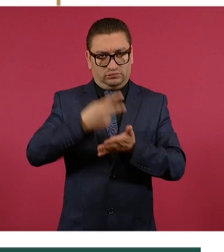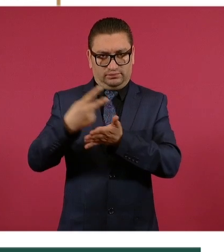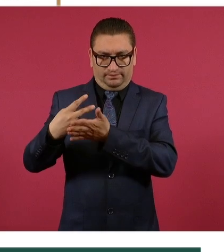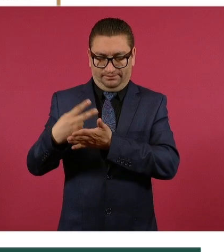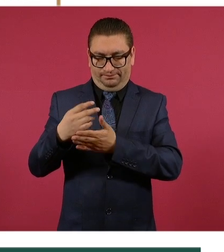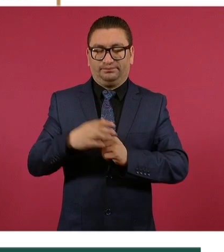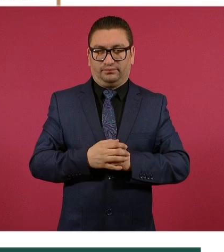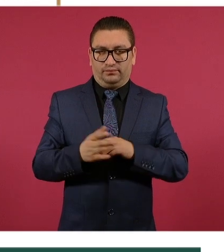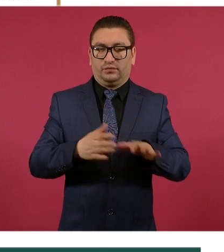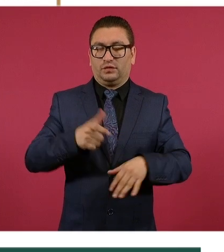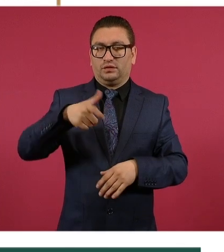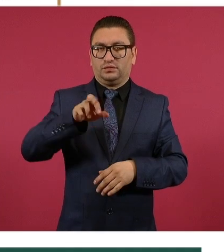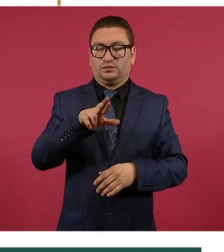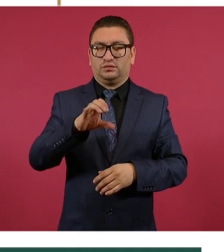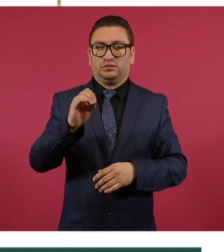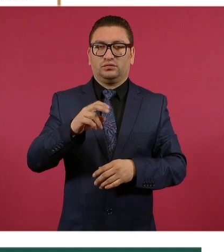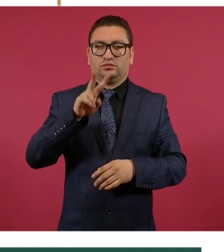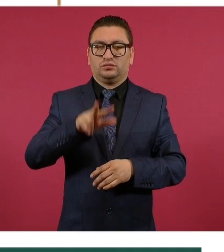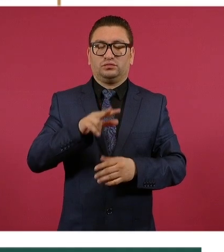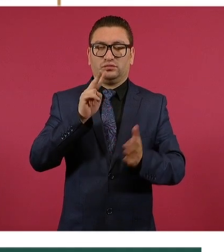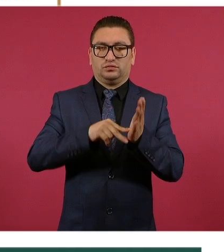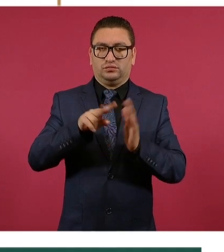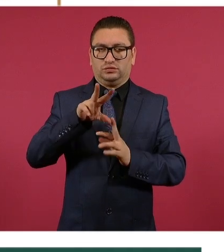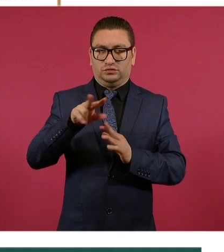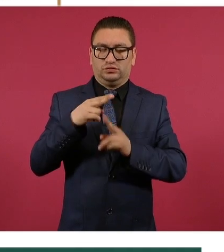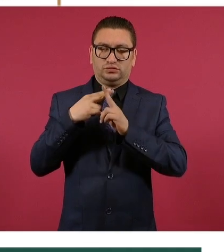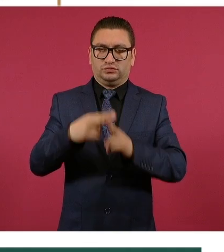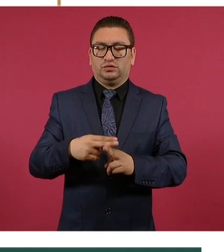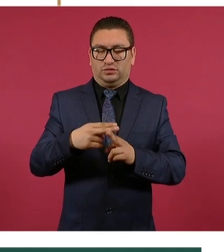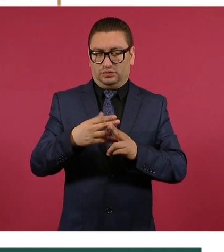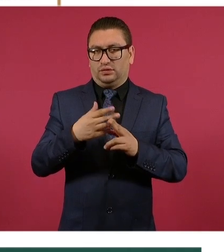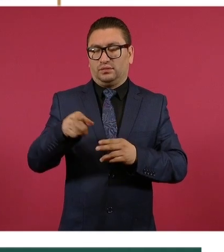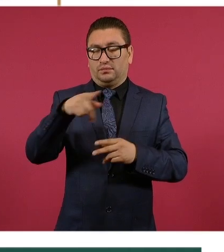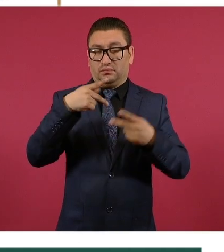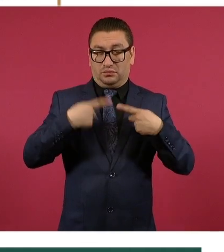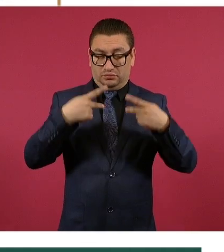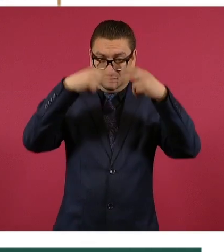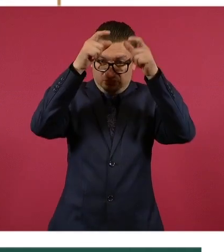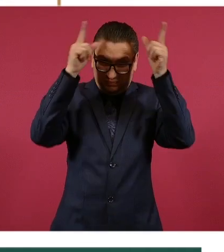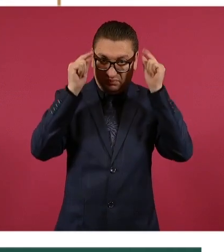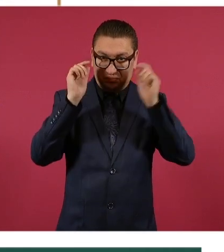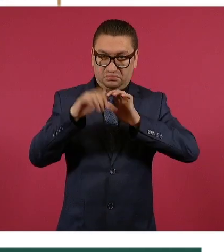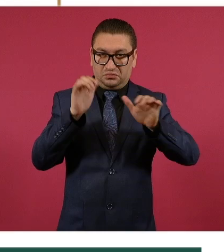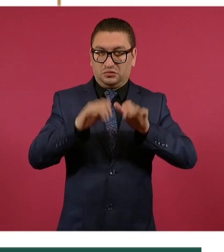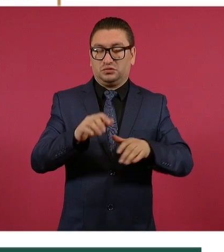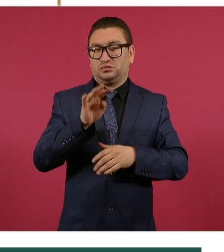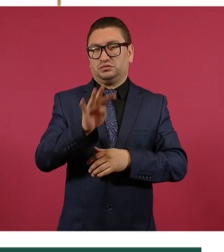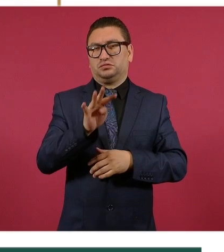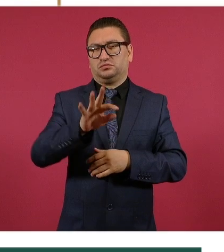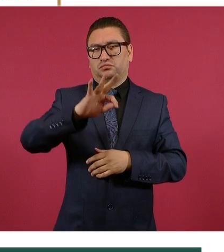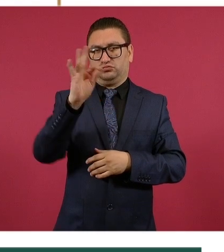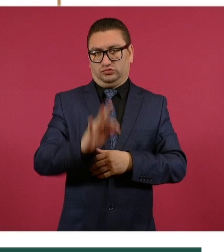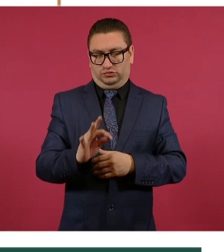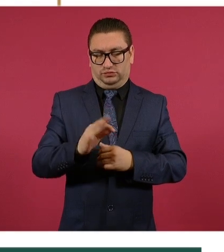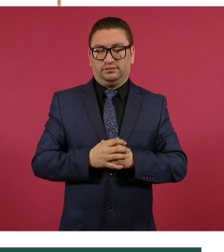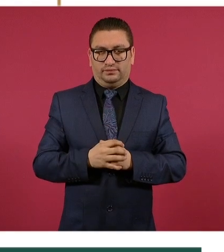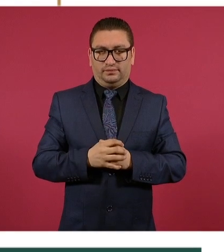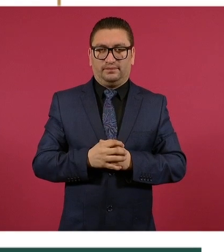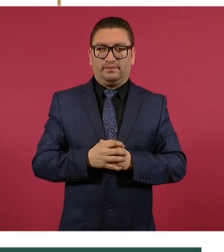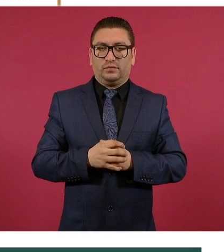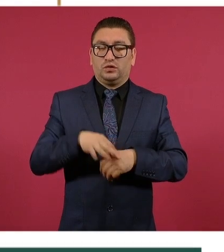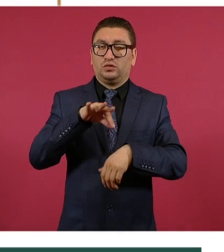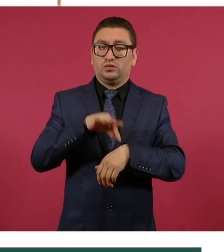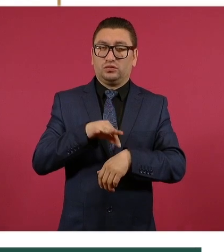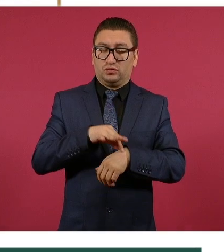de 2018 a la fecha, el incremento de personal de enfermería es de 19%. En el caso